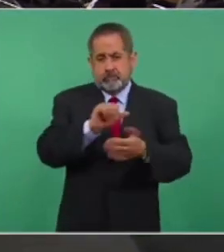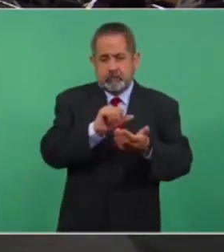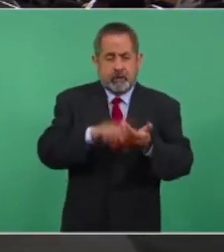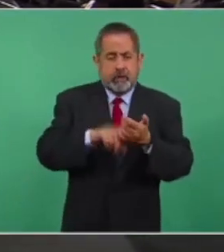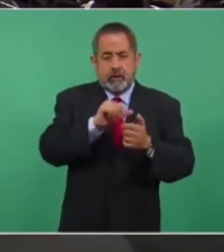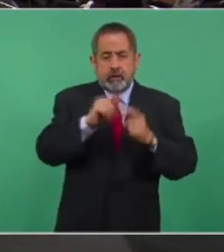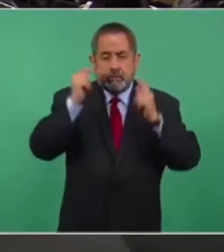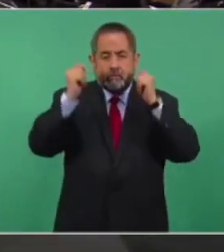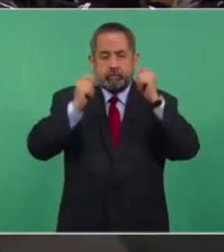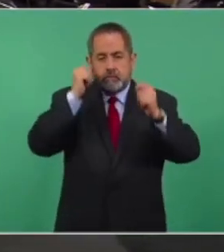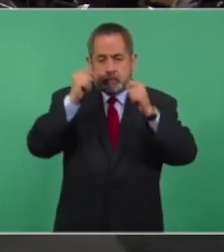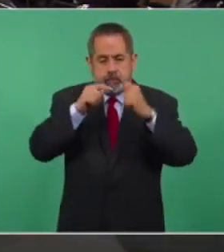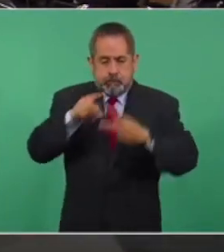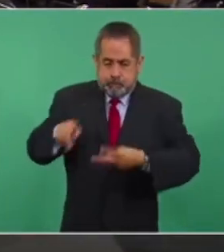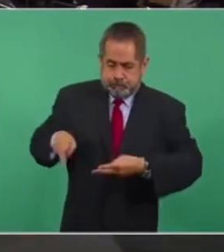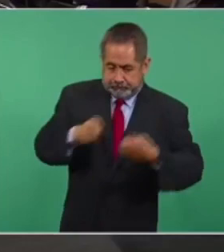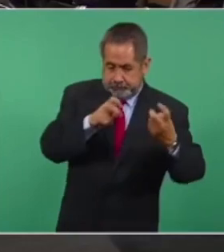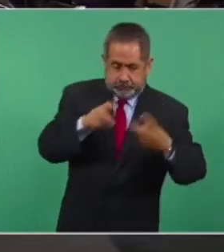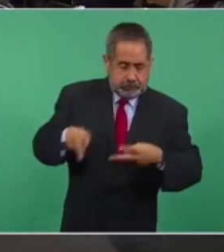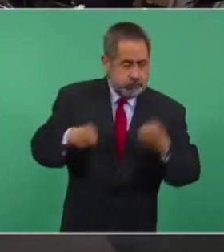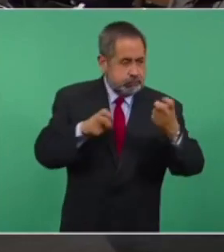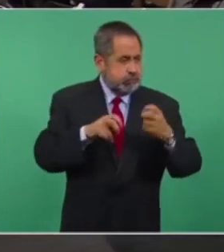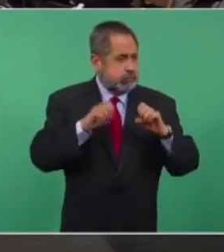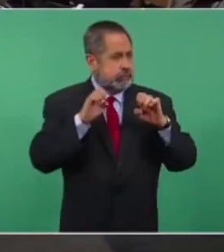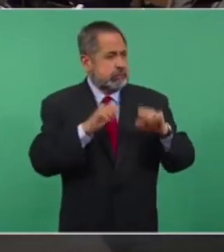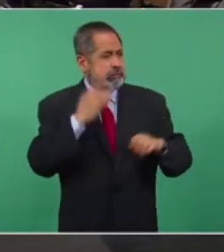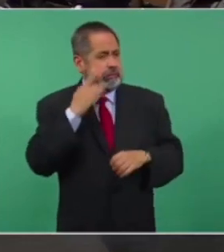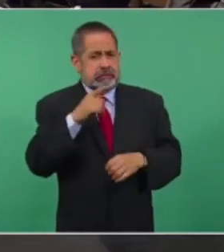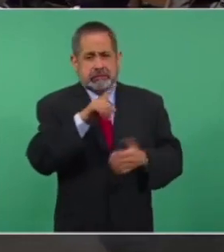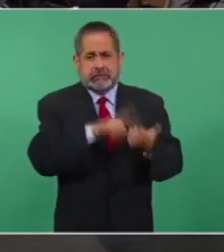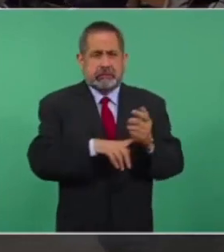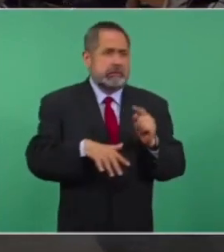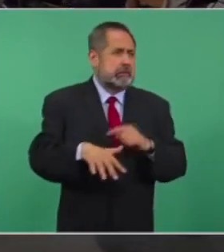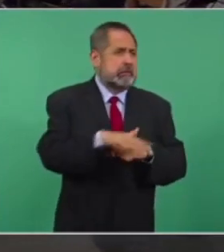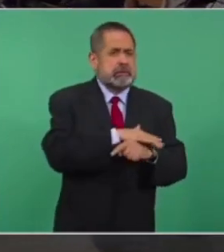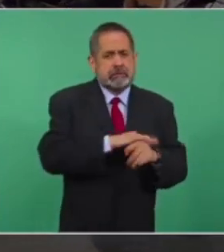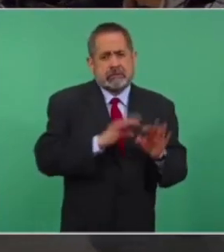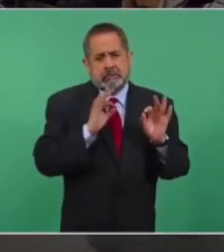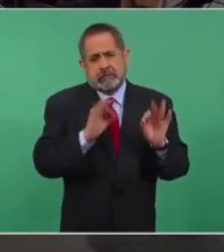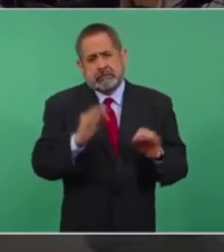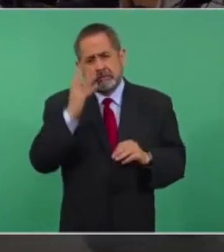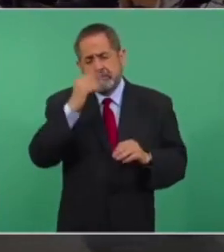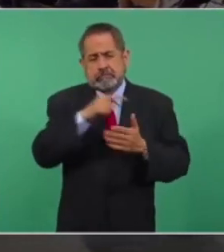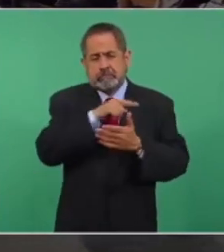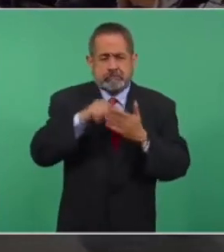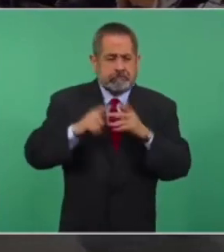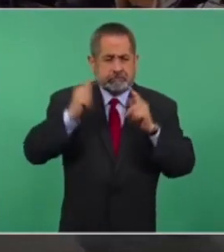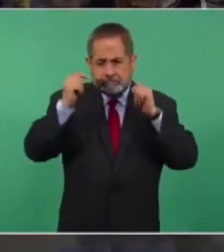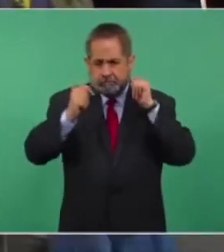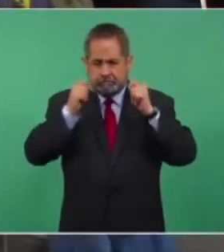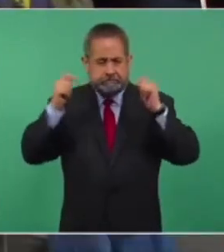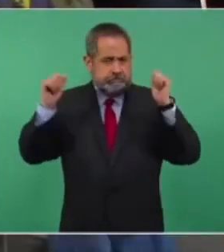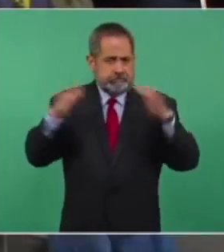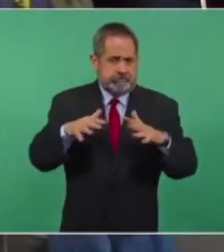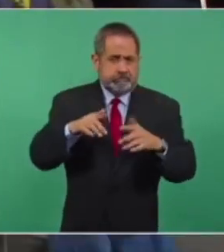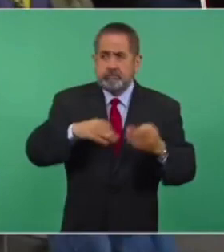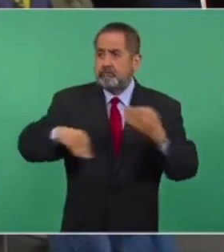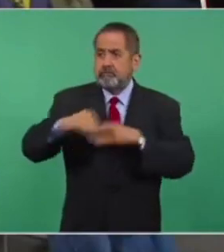en la opulencia, pues todo está bien, es un paraíso turístico gracias al trabajo de